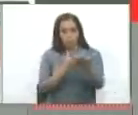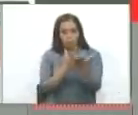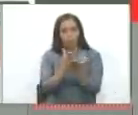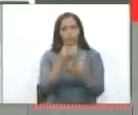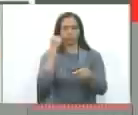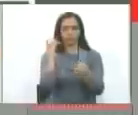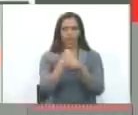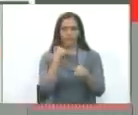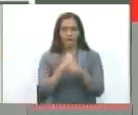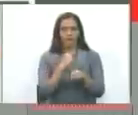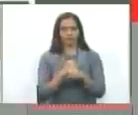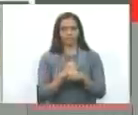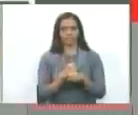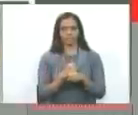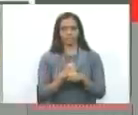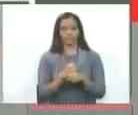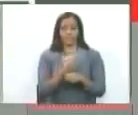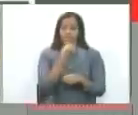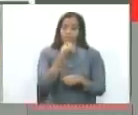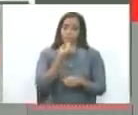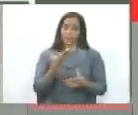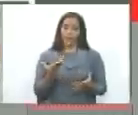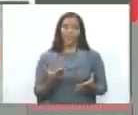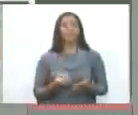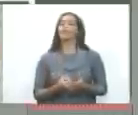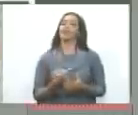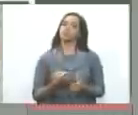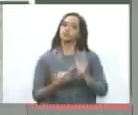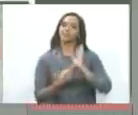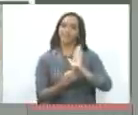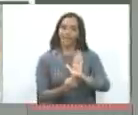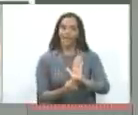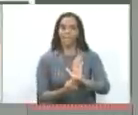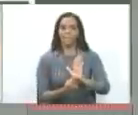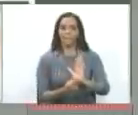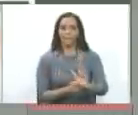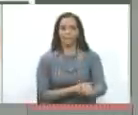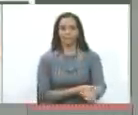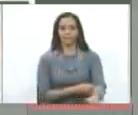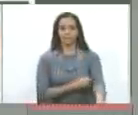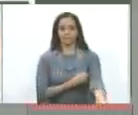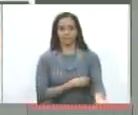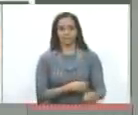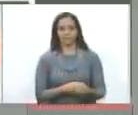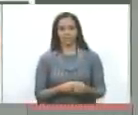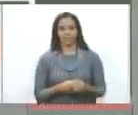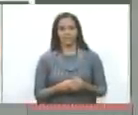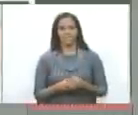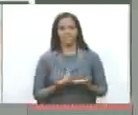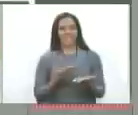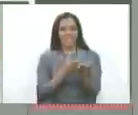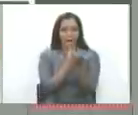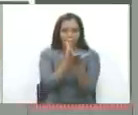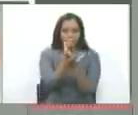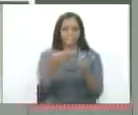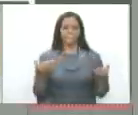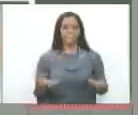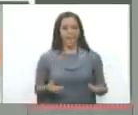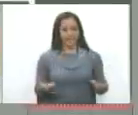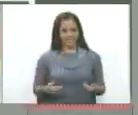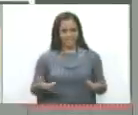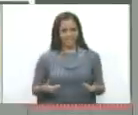trabajo. Y bueno, es un ejemplo en el sentido de la perseverancia, de la